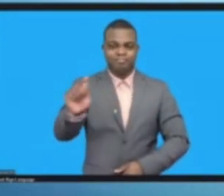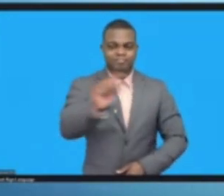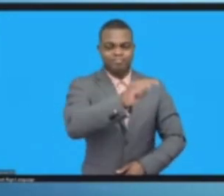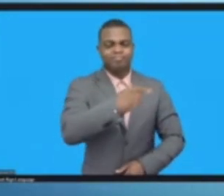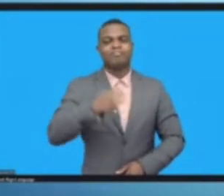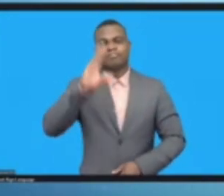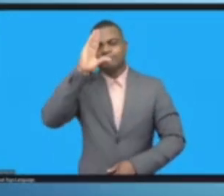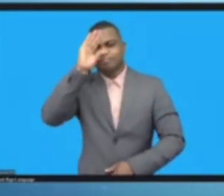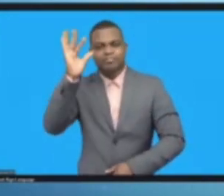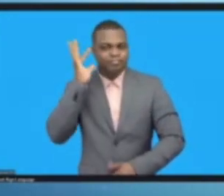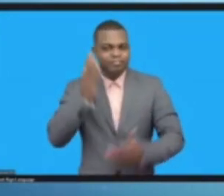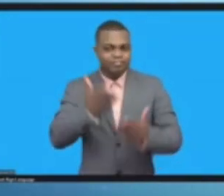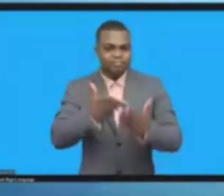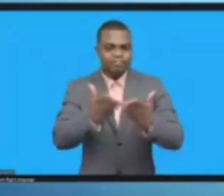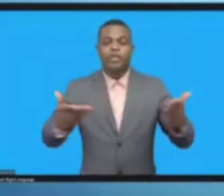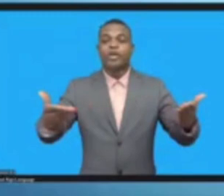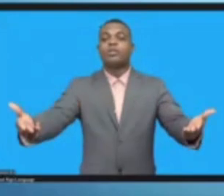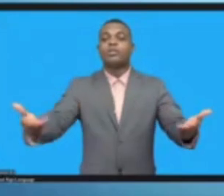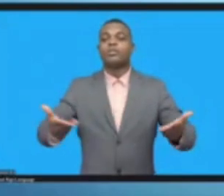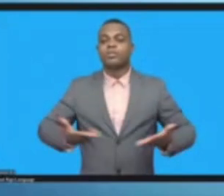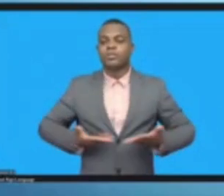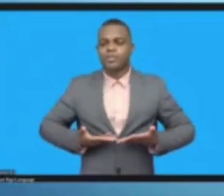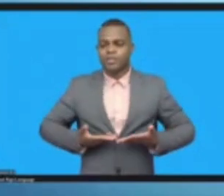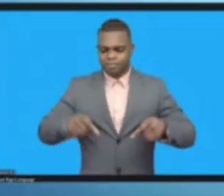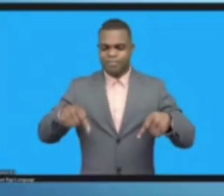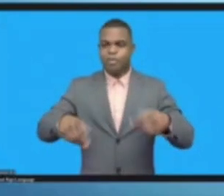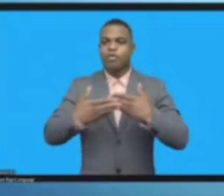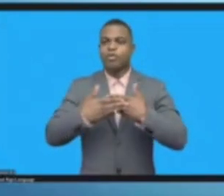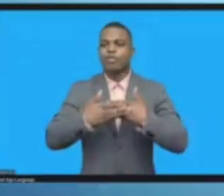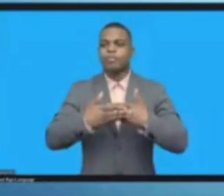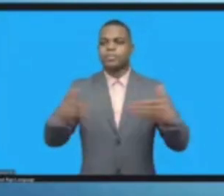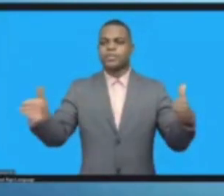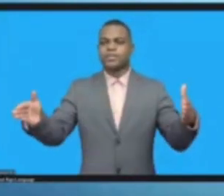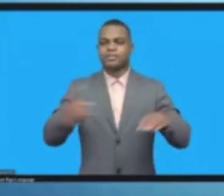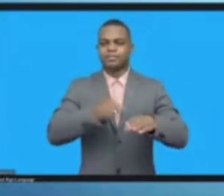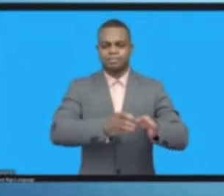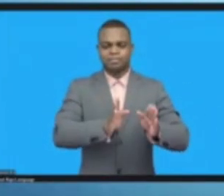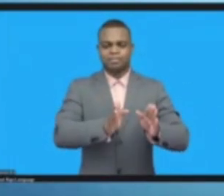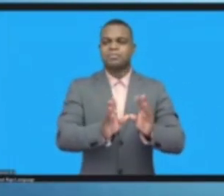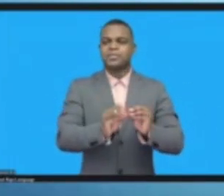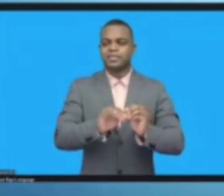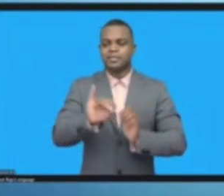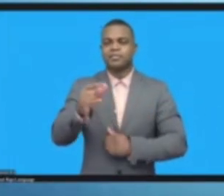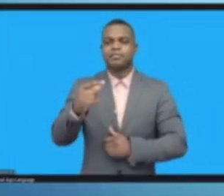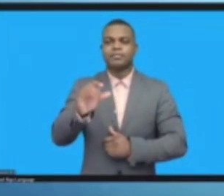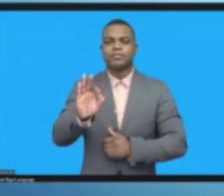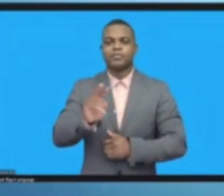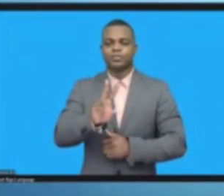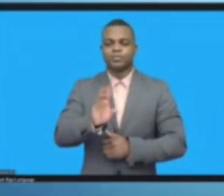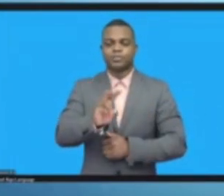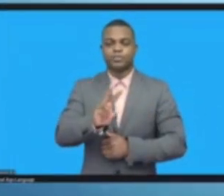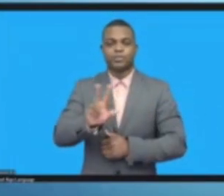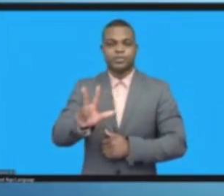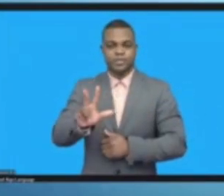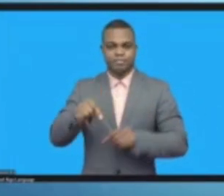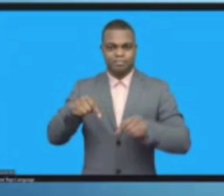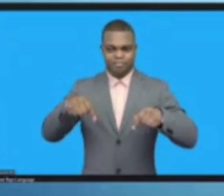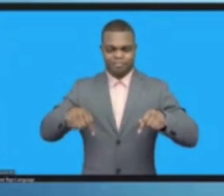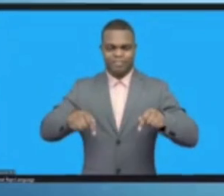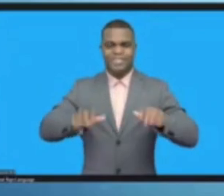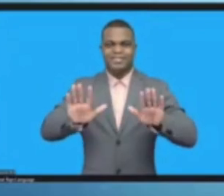2022 la reunión número 17 sin más quisiera ahora Llamar a nuestro primer